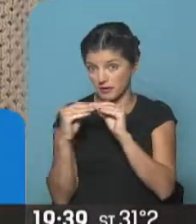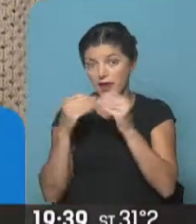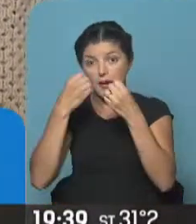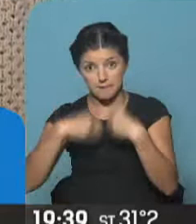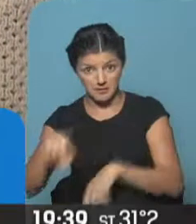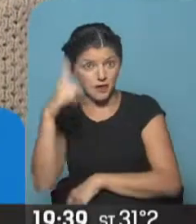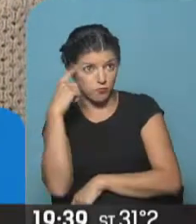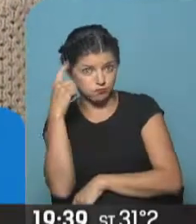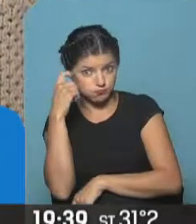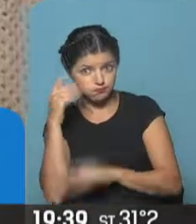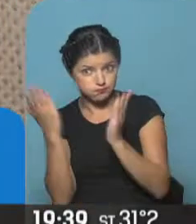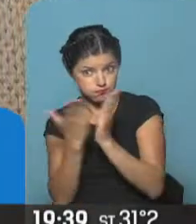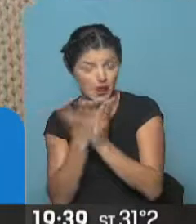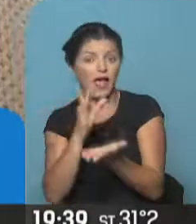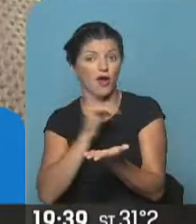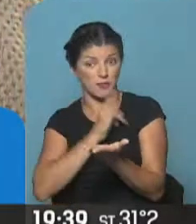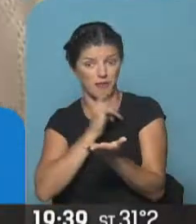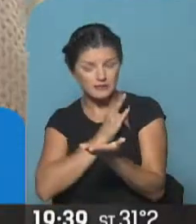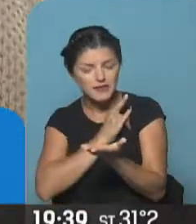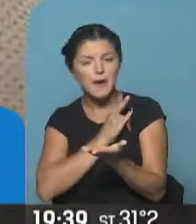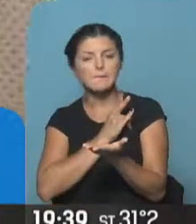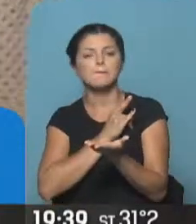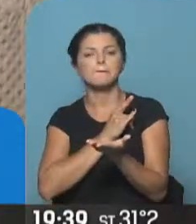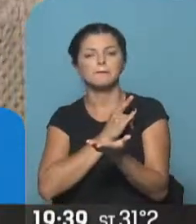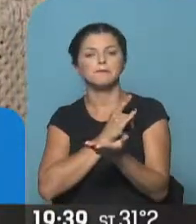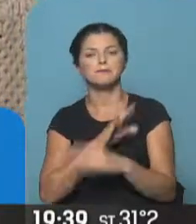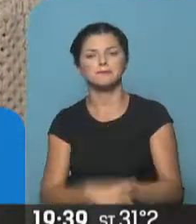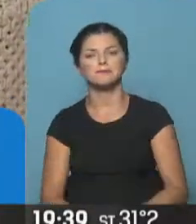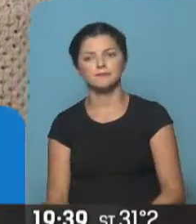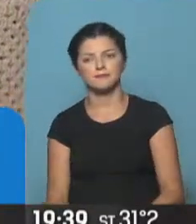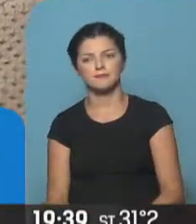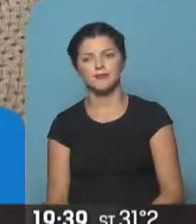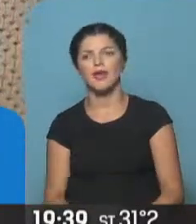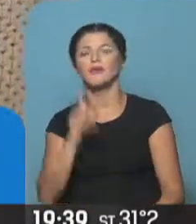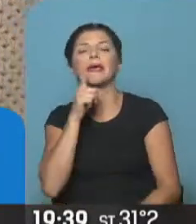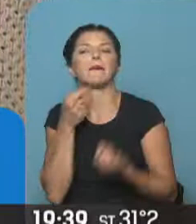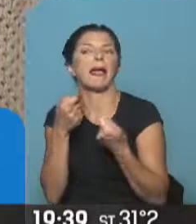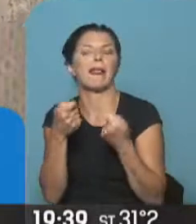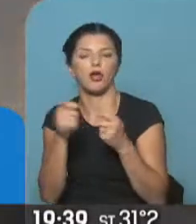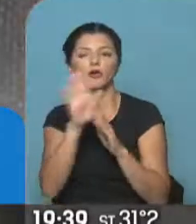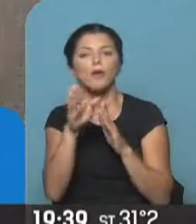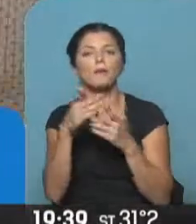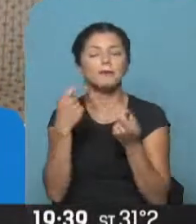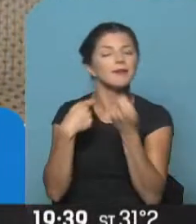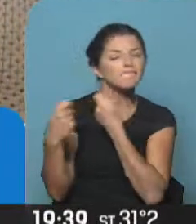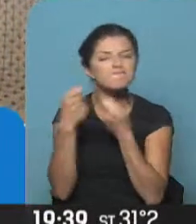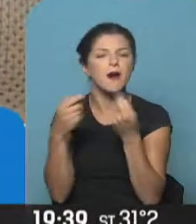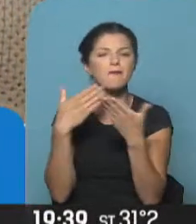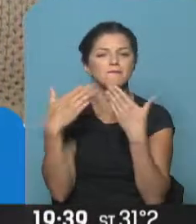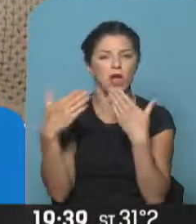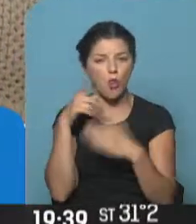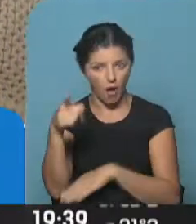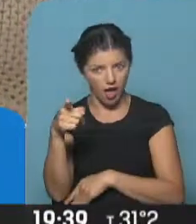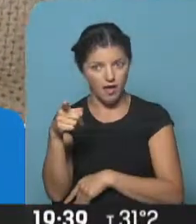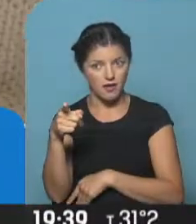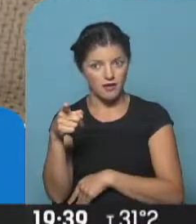dentro del ámbito universitario empiezan a, no vamos a decir exigir, empieza como una especie de negociación con el servicio